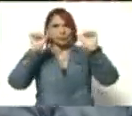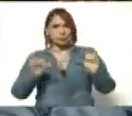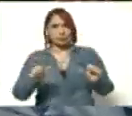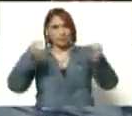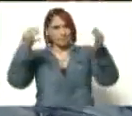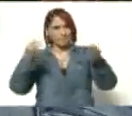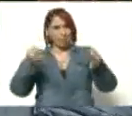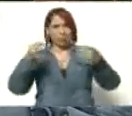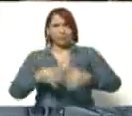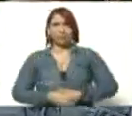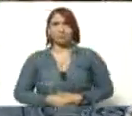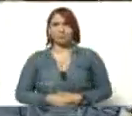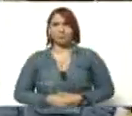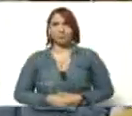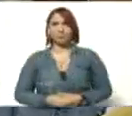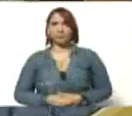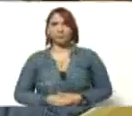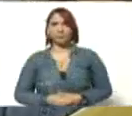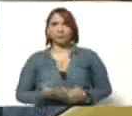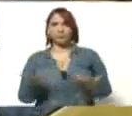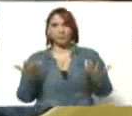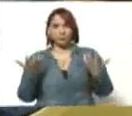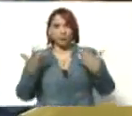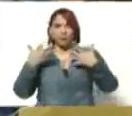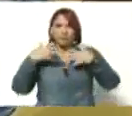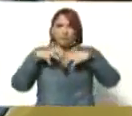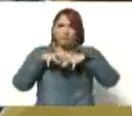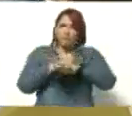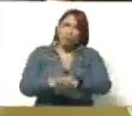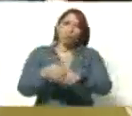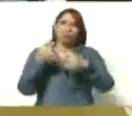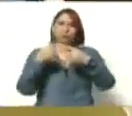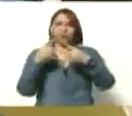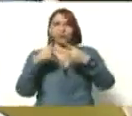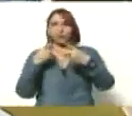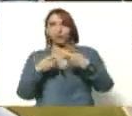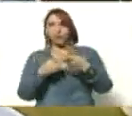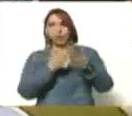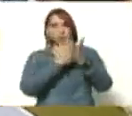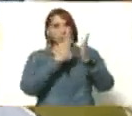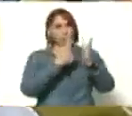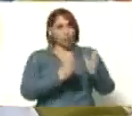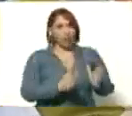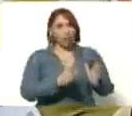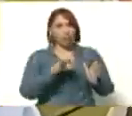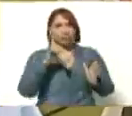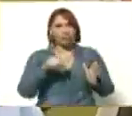realmente que está engranando las distintas piezas entre los estudiantes,